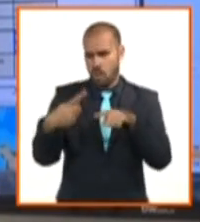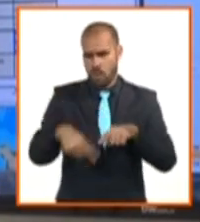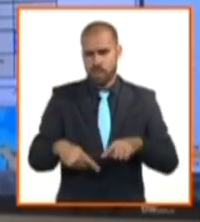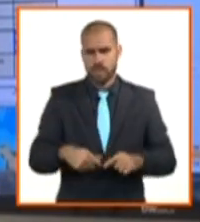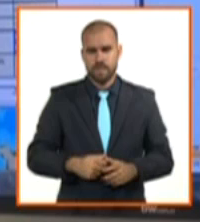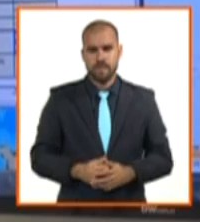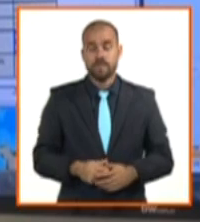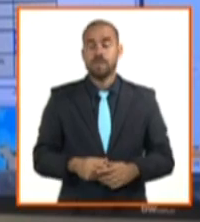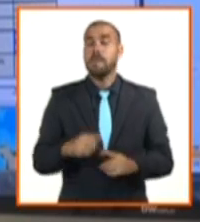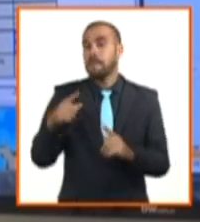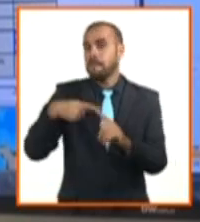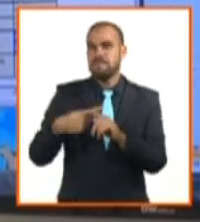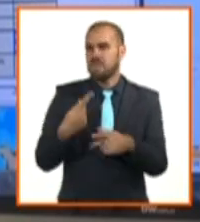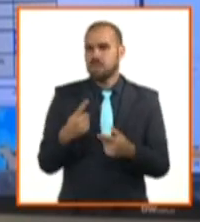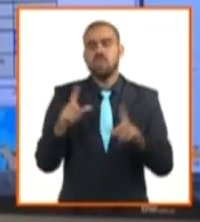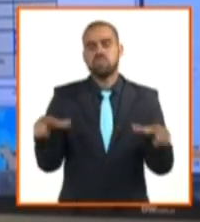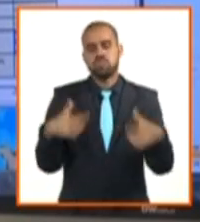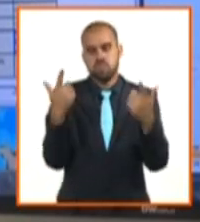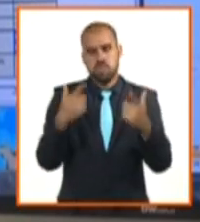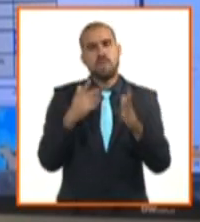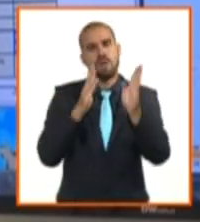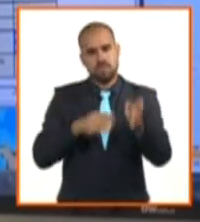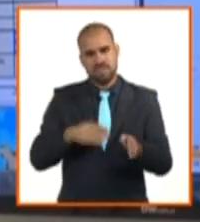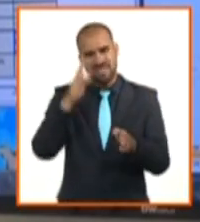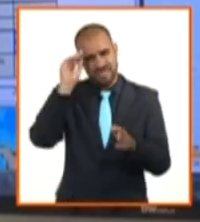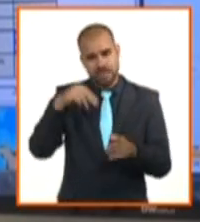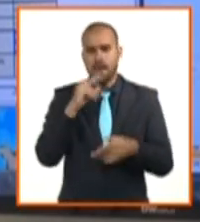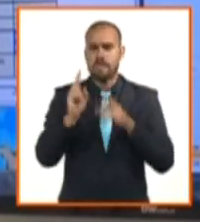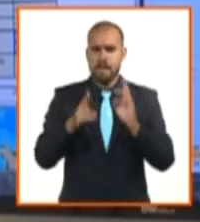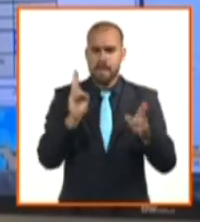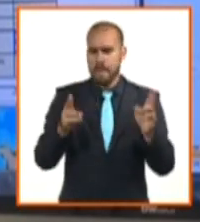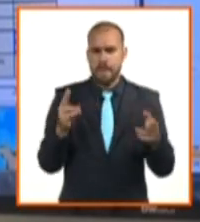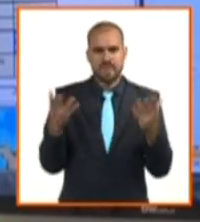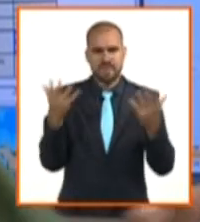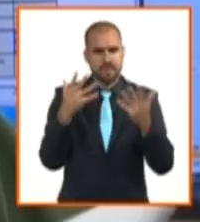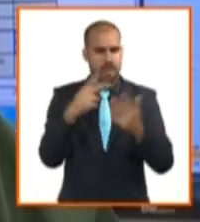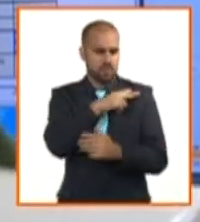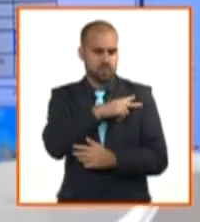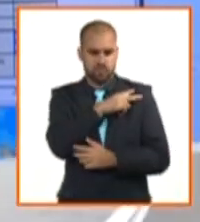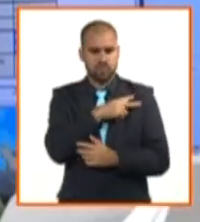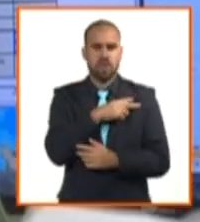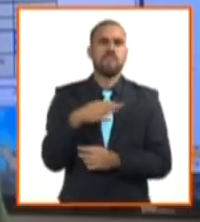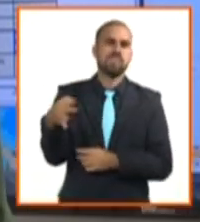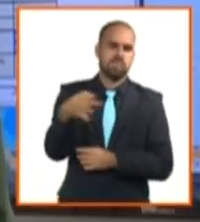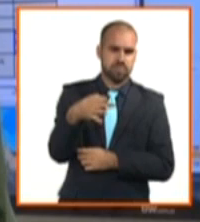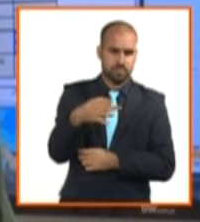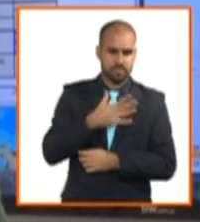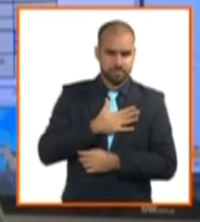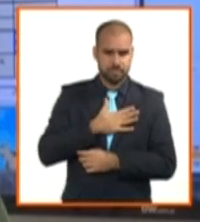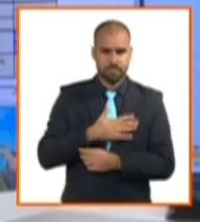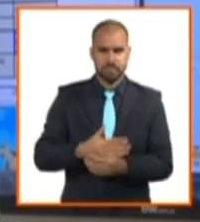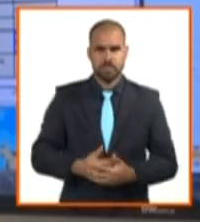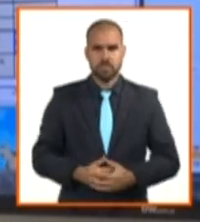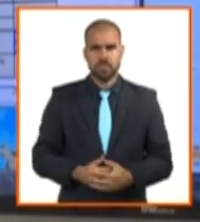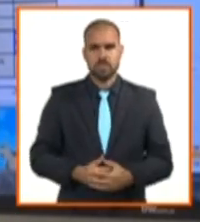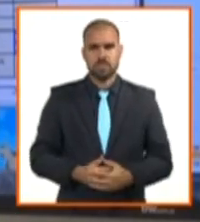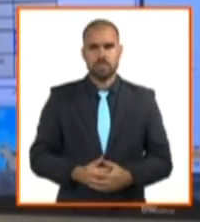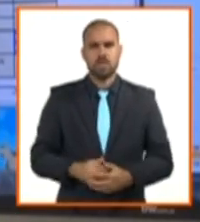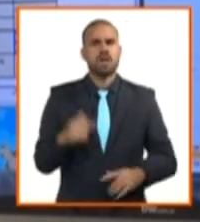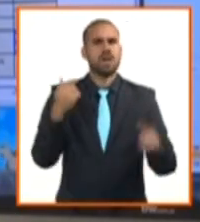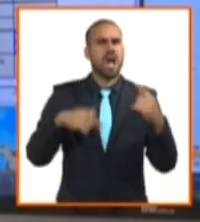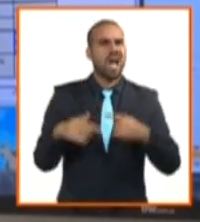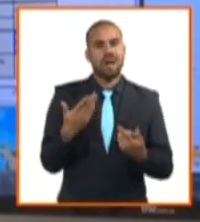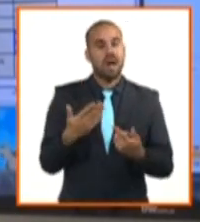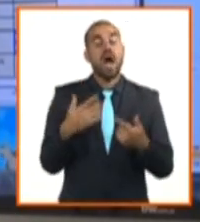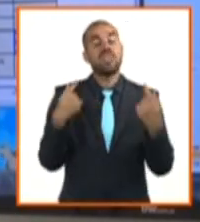disciplinadamente con las indicaciones impartidas por las autoridades locales en estos momentos lo que nos queda es la prudencia de la